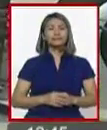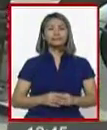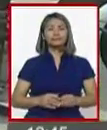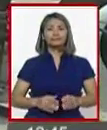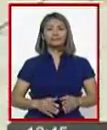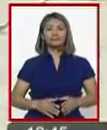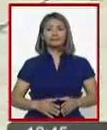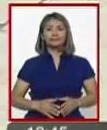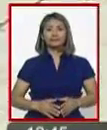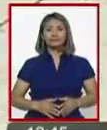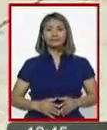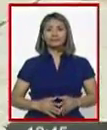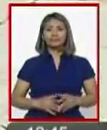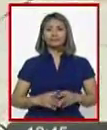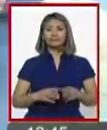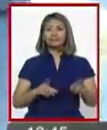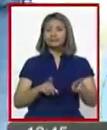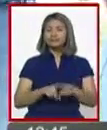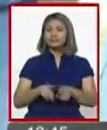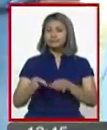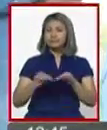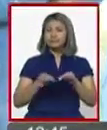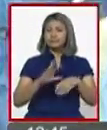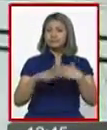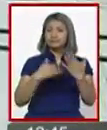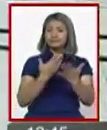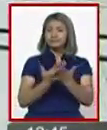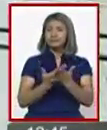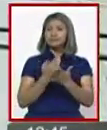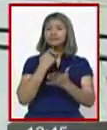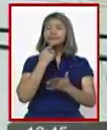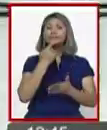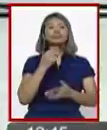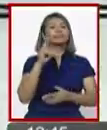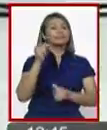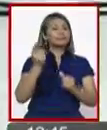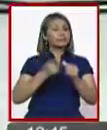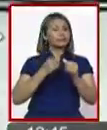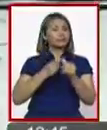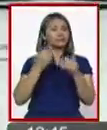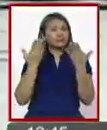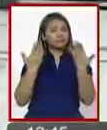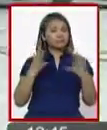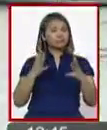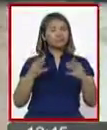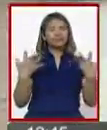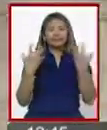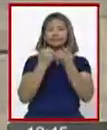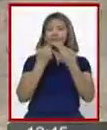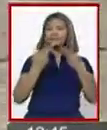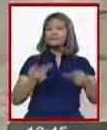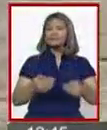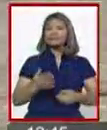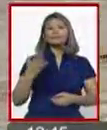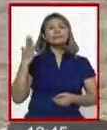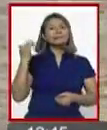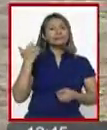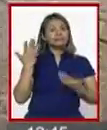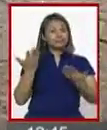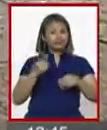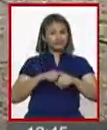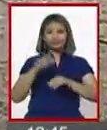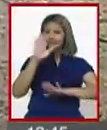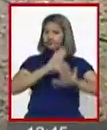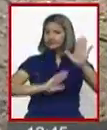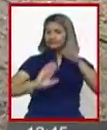ahí. Y tiene armazón de fierro. Aseguran que no es la primera vez que ocurre este tipo de incidentes. Por el momento existe